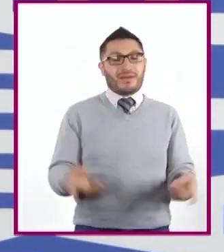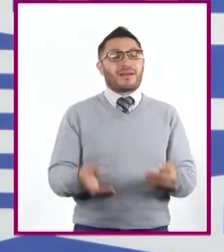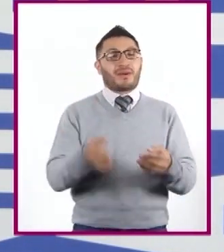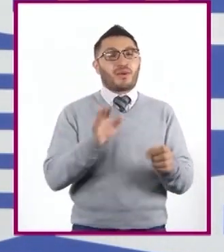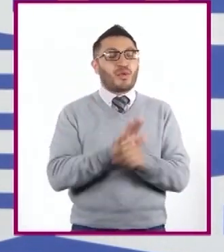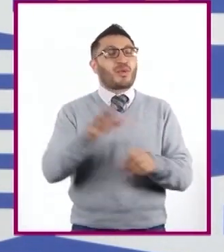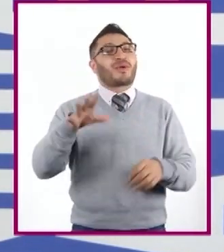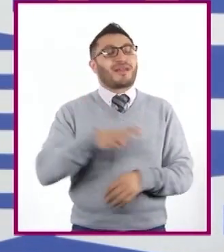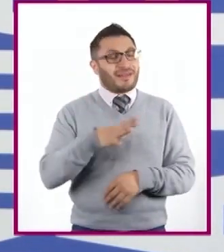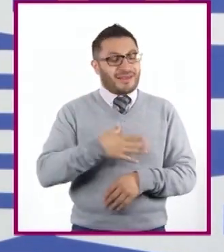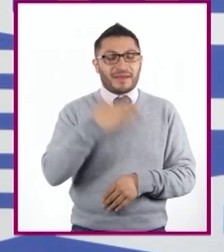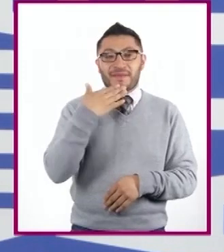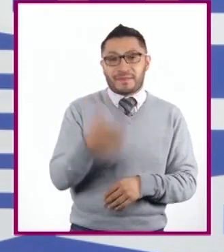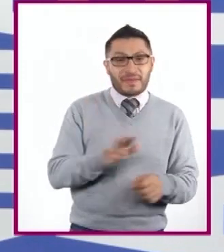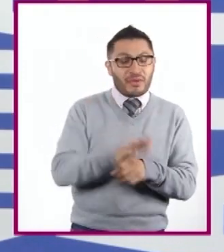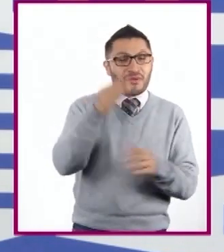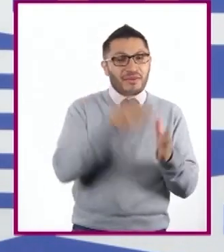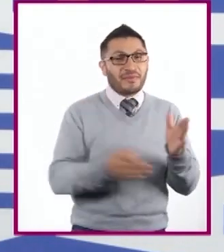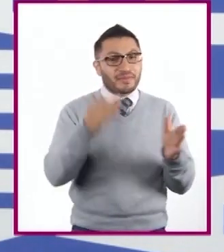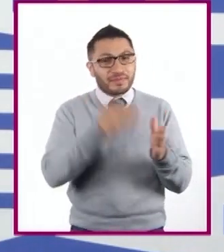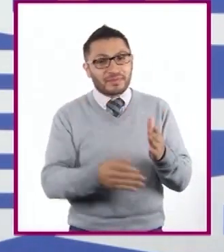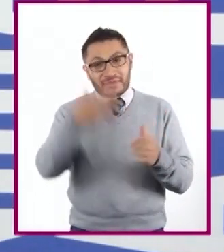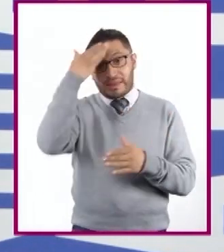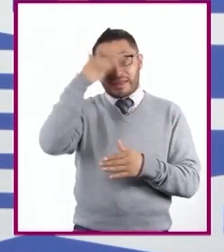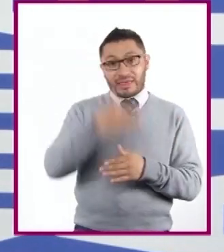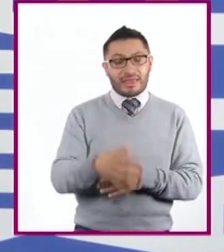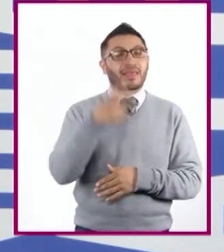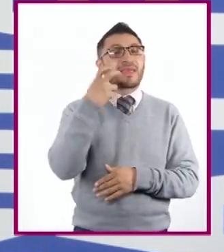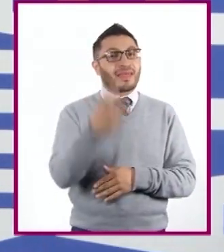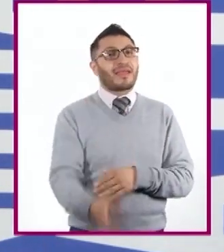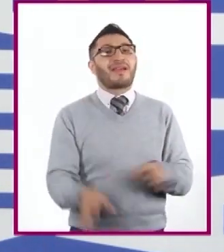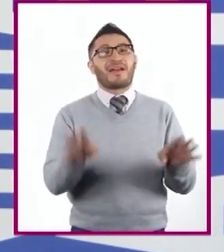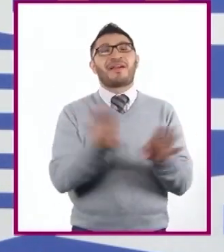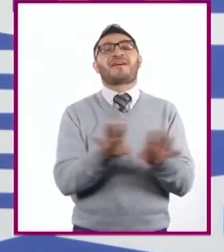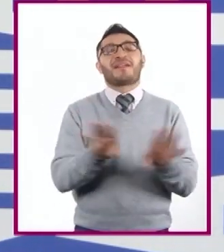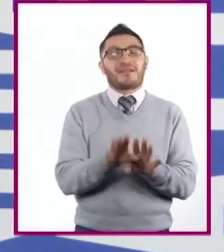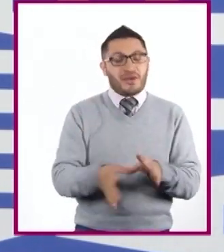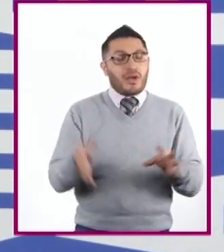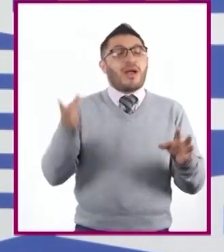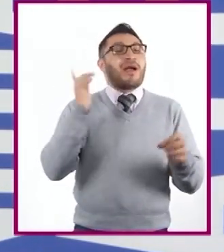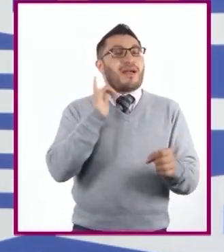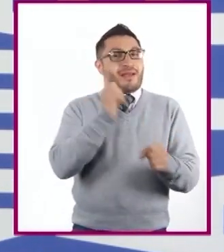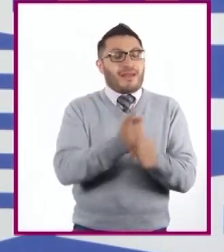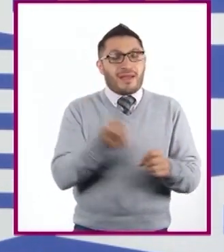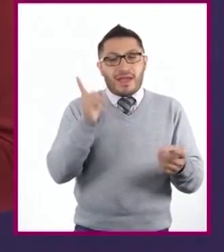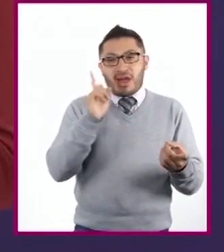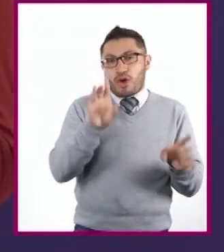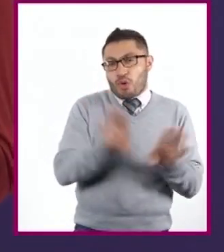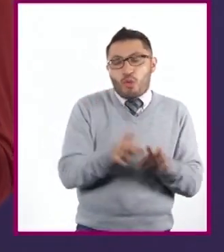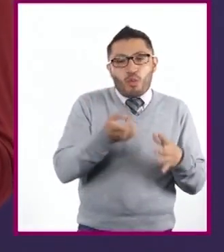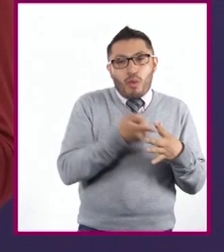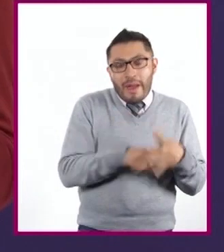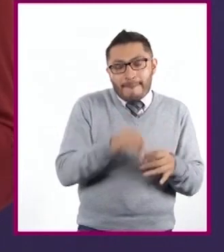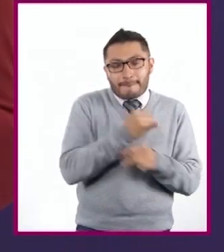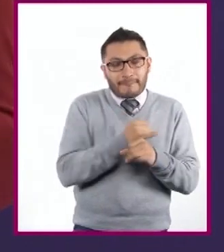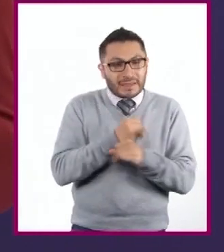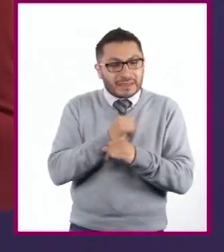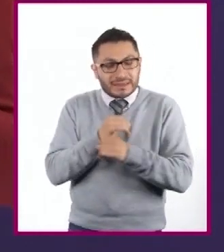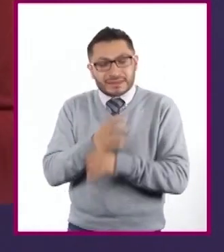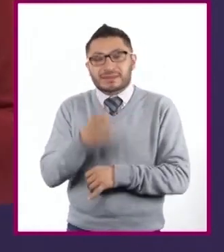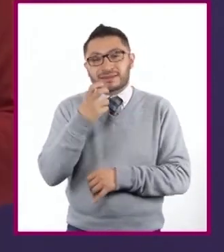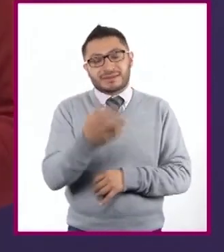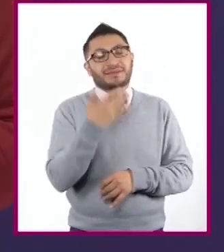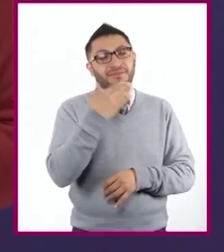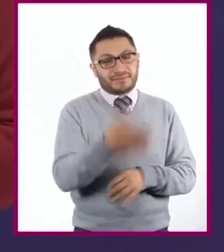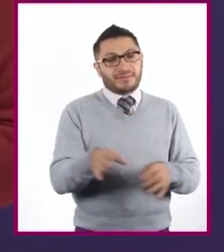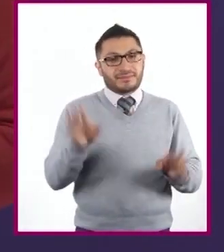contamos y qué nos hace falta por saber. Y así podemos definir por dónde iniciar nuestra búsqueda. Muy bien. Ahora